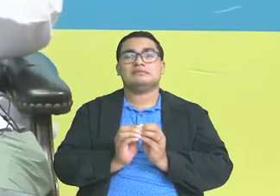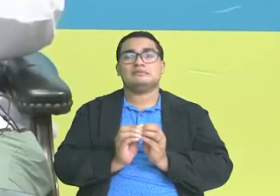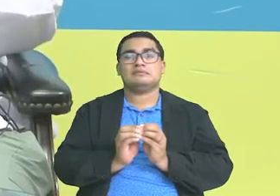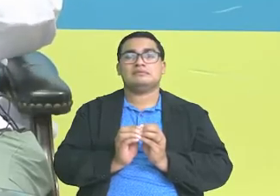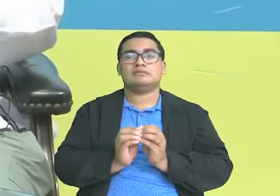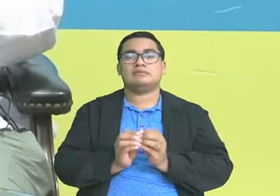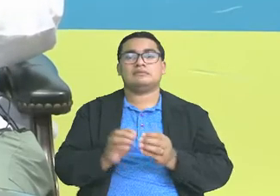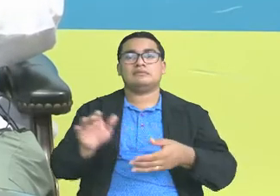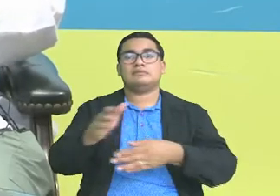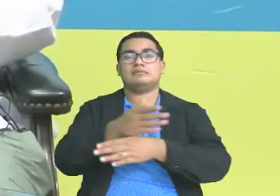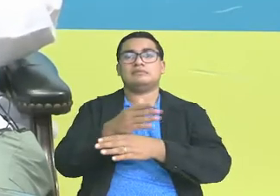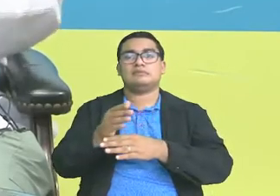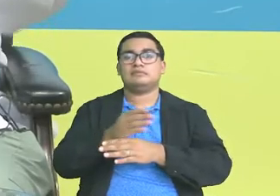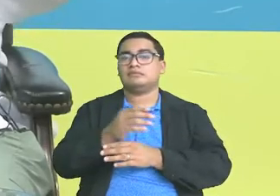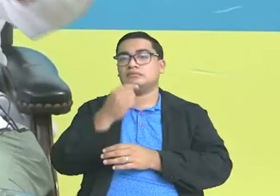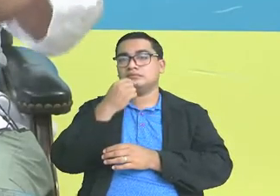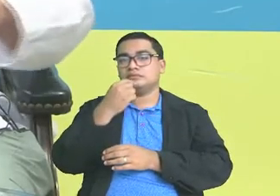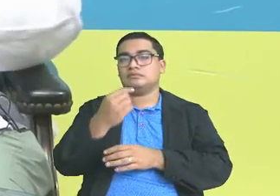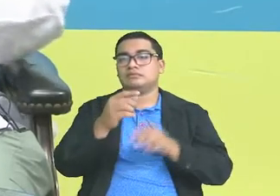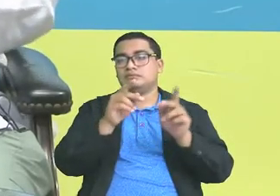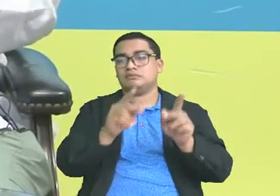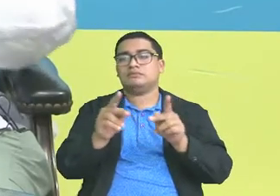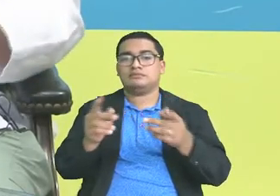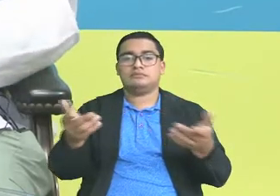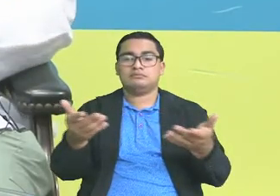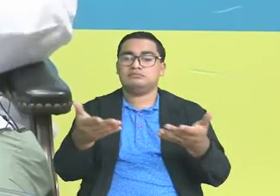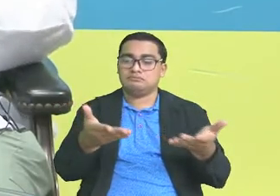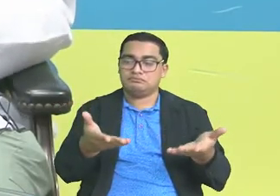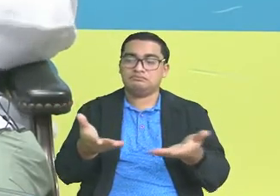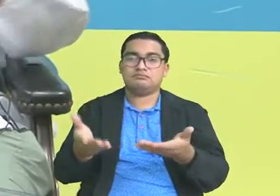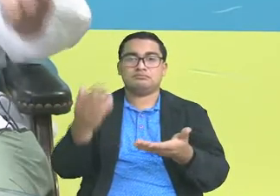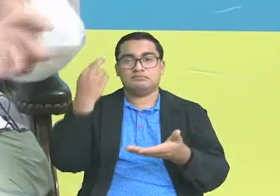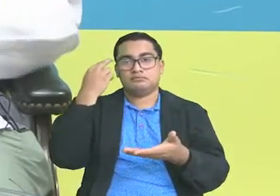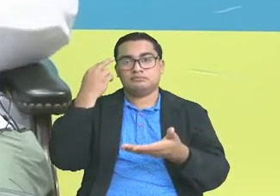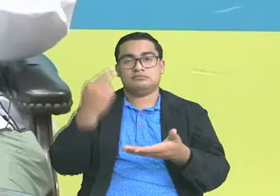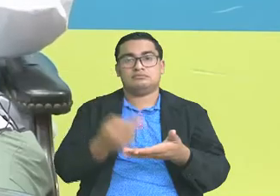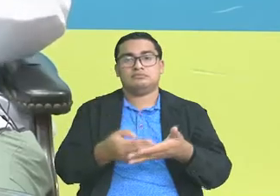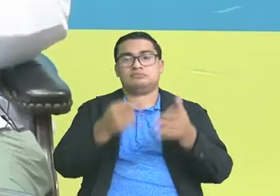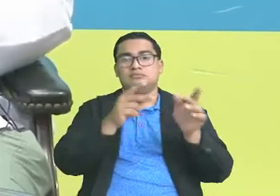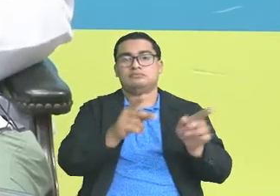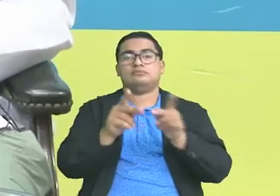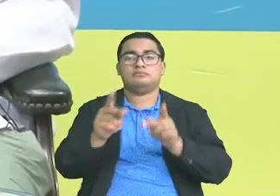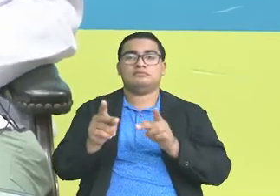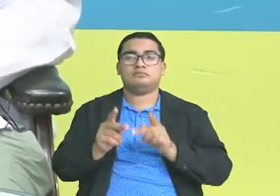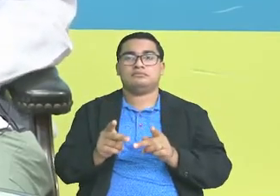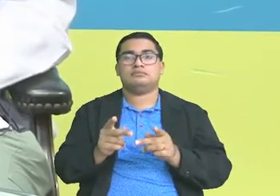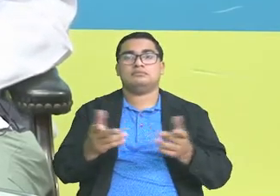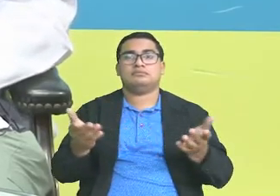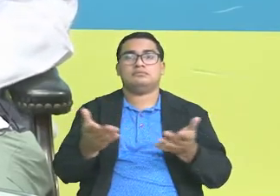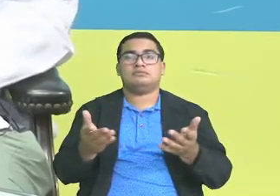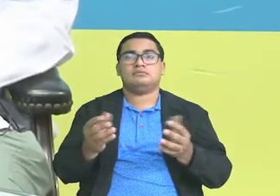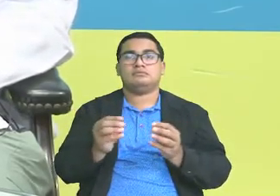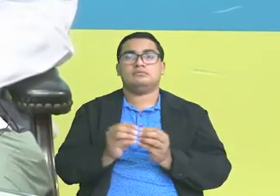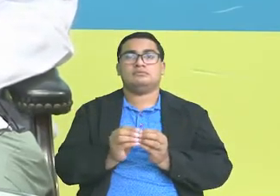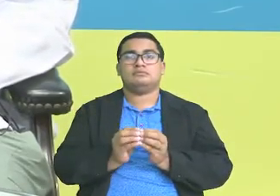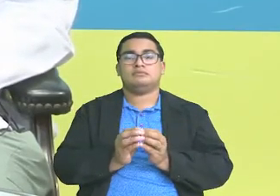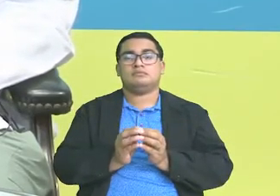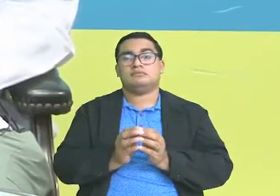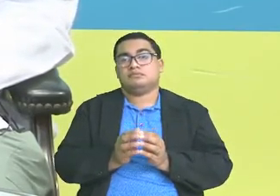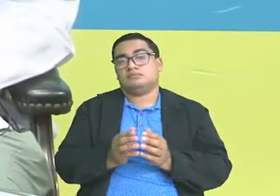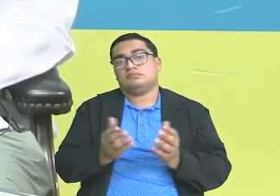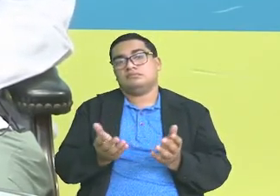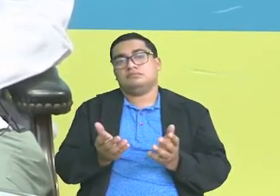En las unidades donde llega el paciente, la disponibilidad, recordar que los pacientes llegan a una unidad, luego tienen que ser enviados a otro.